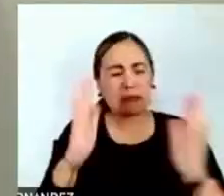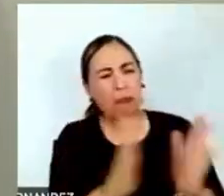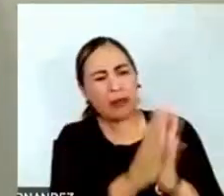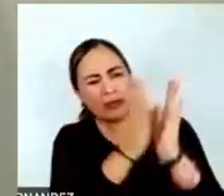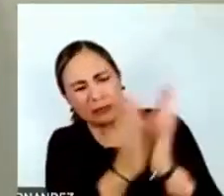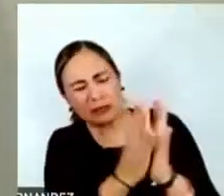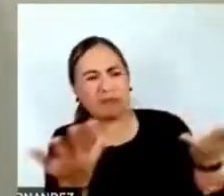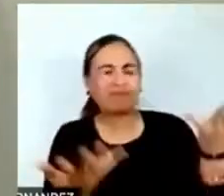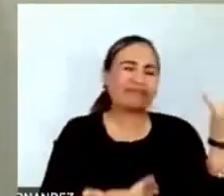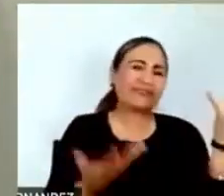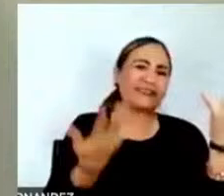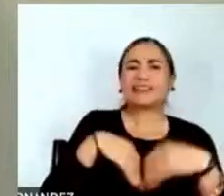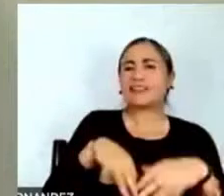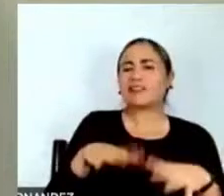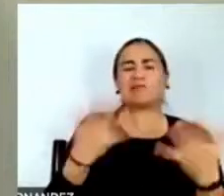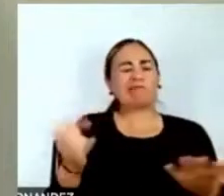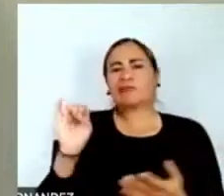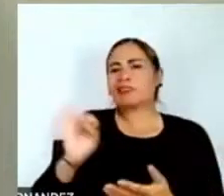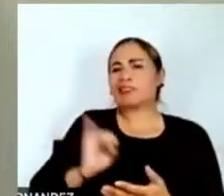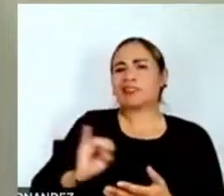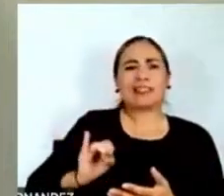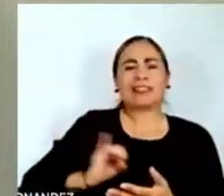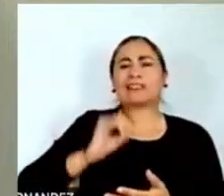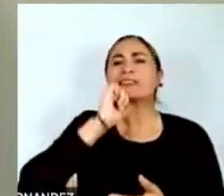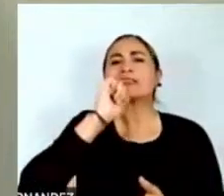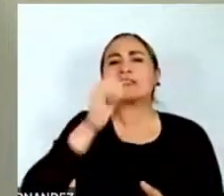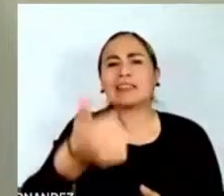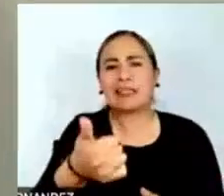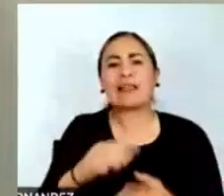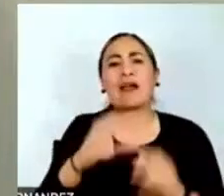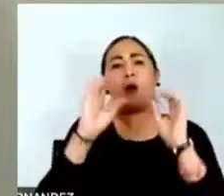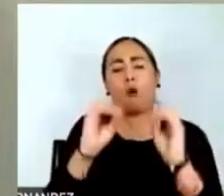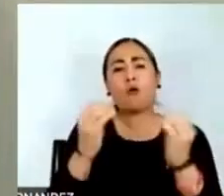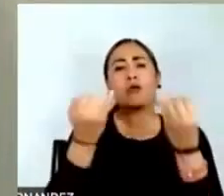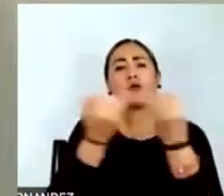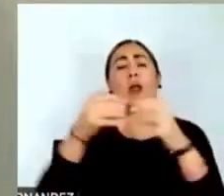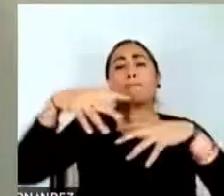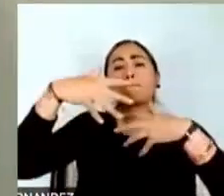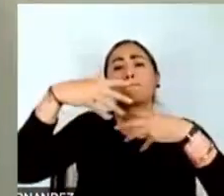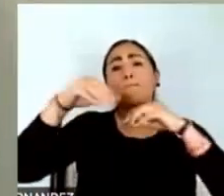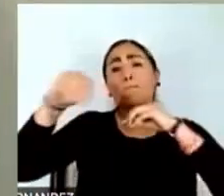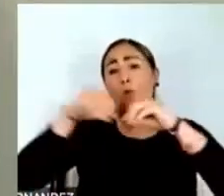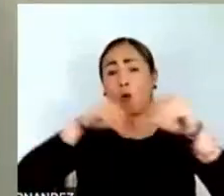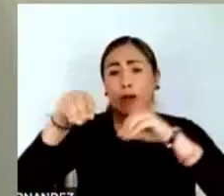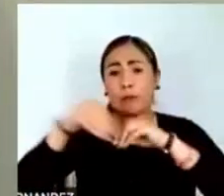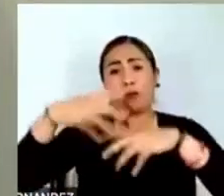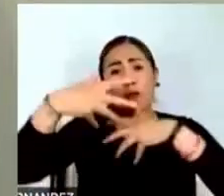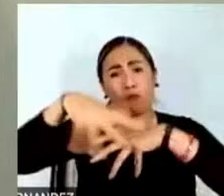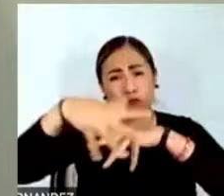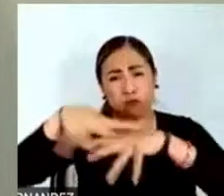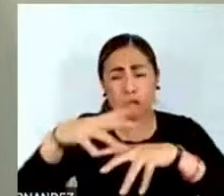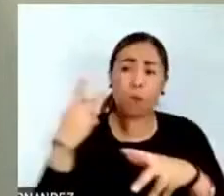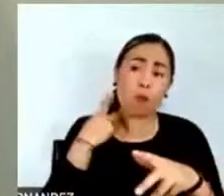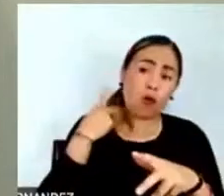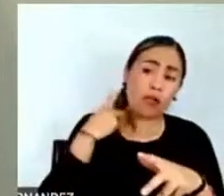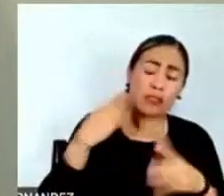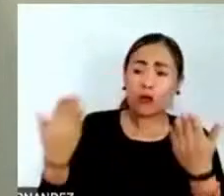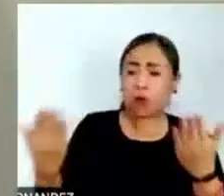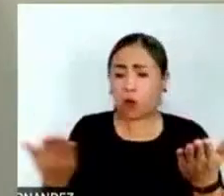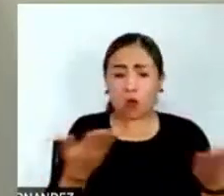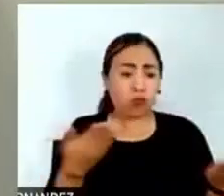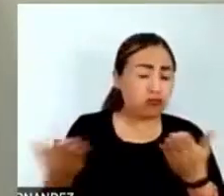movimientos políticos radicales que han cobrado fuerza a ambos lados del Atlántico y